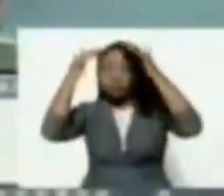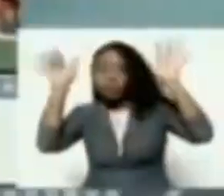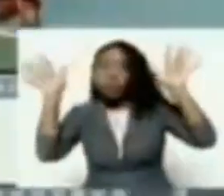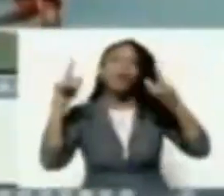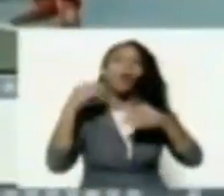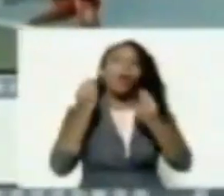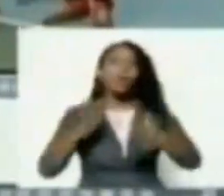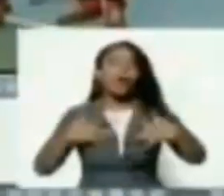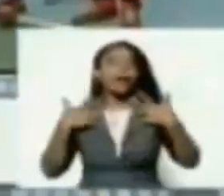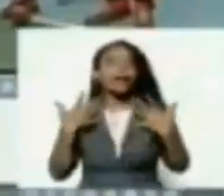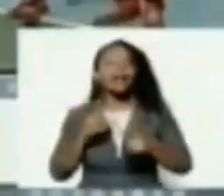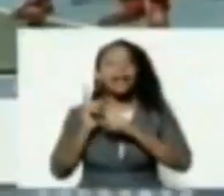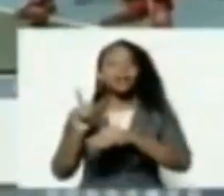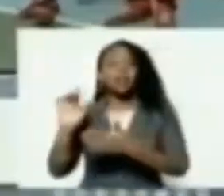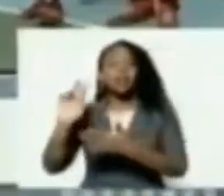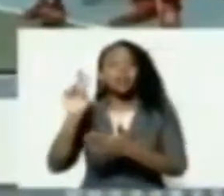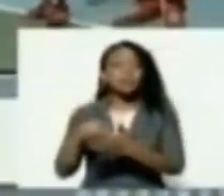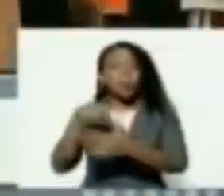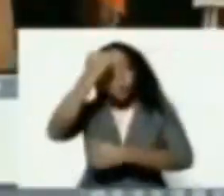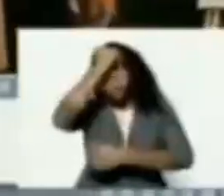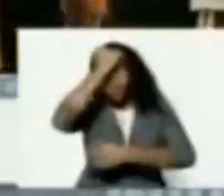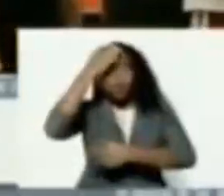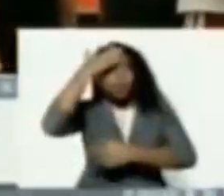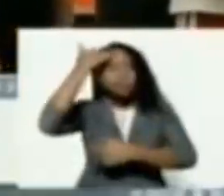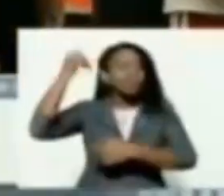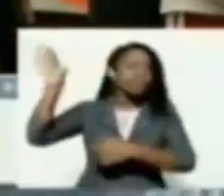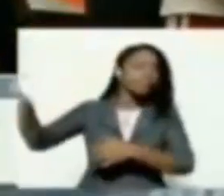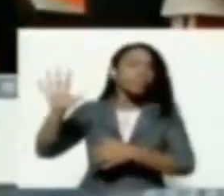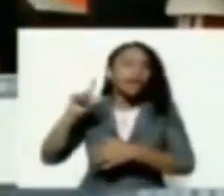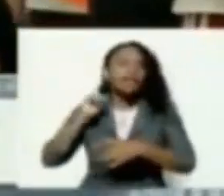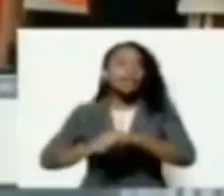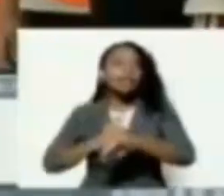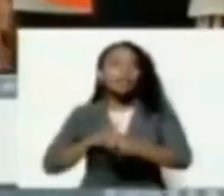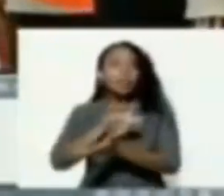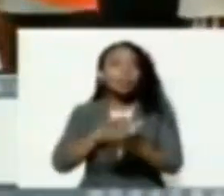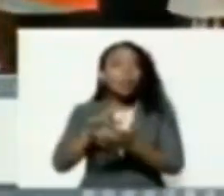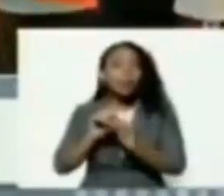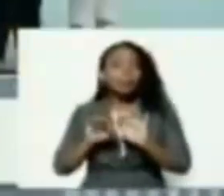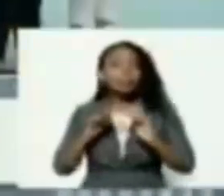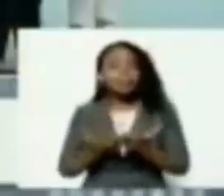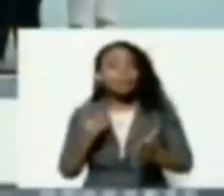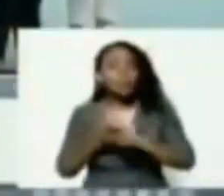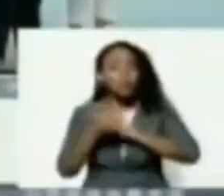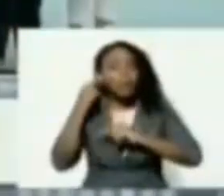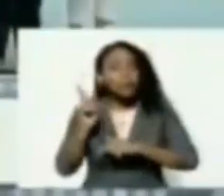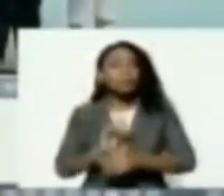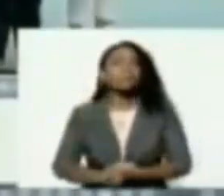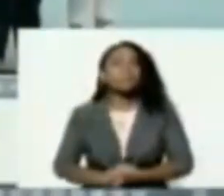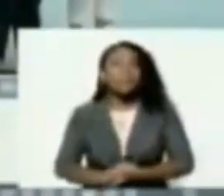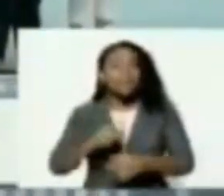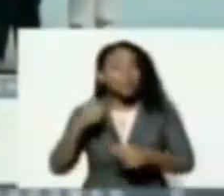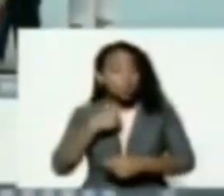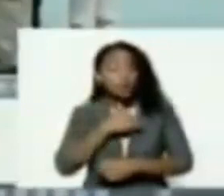y eliminar esos tiempos donde la gente no se dedica a otra cosa sino a hacer deporte. Es lo más importante. Mira, yo quería,